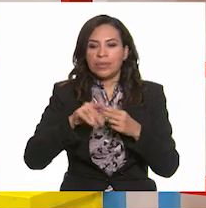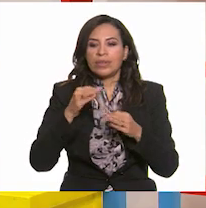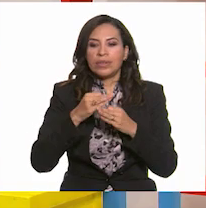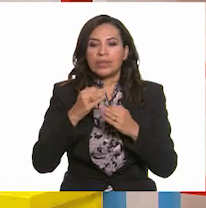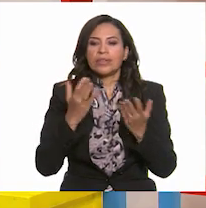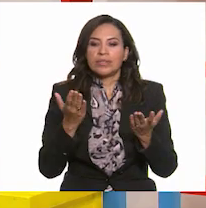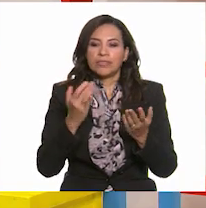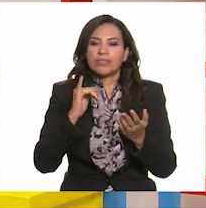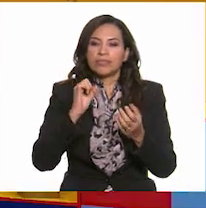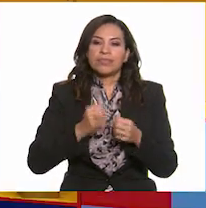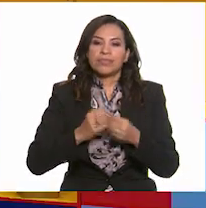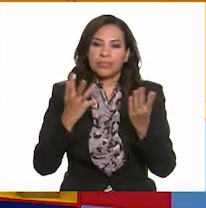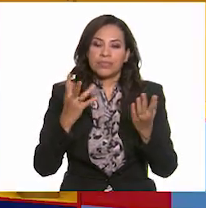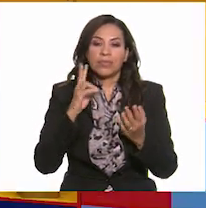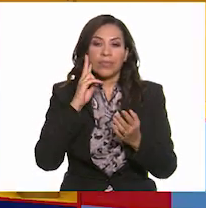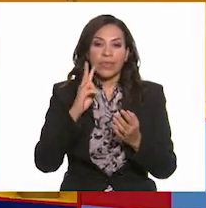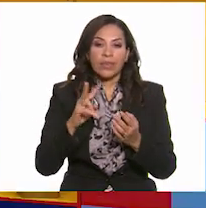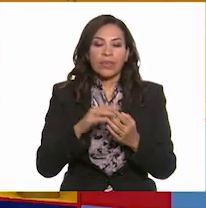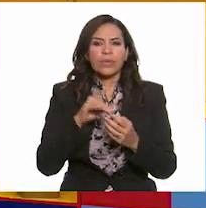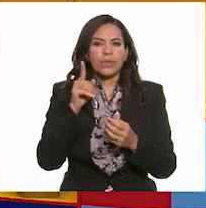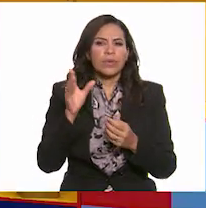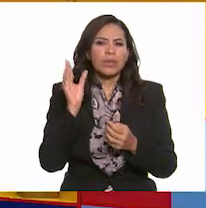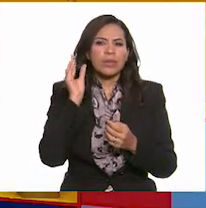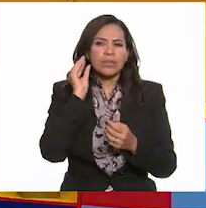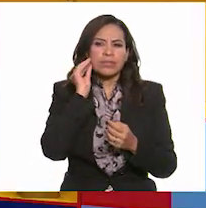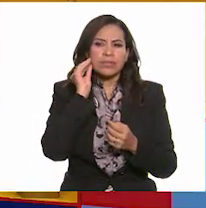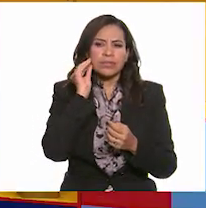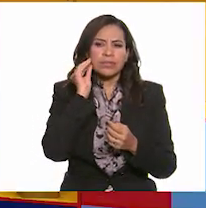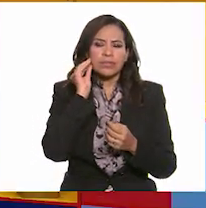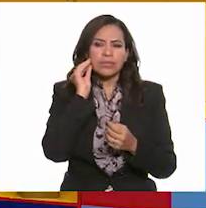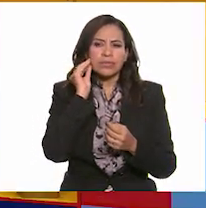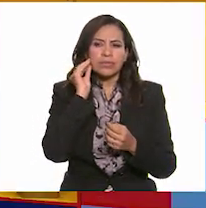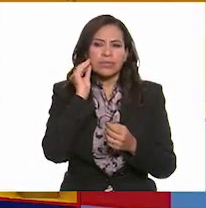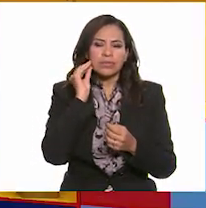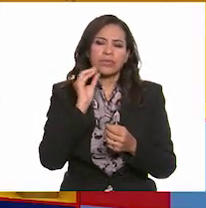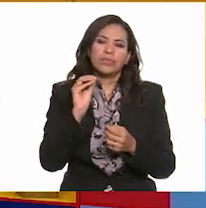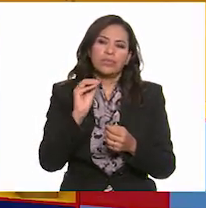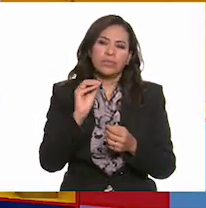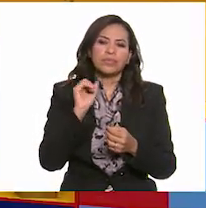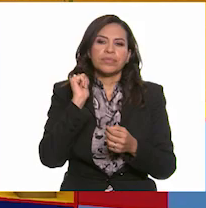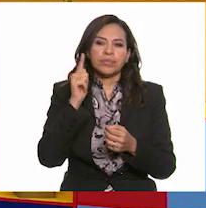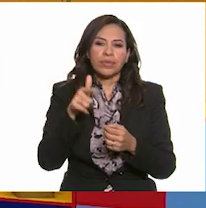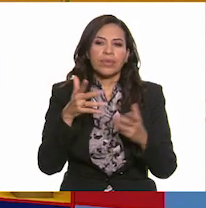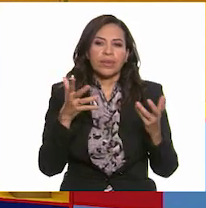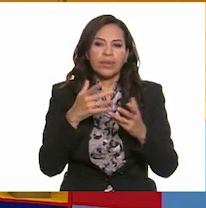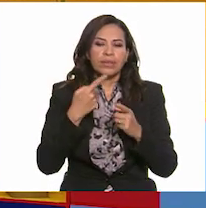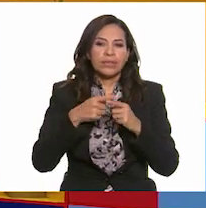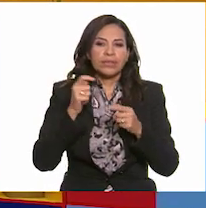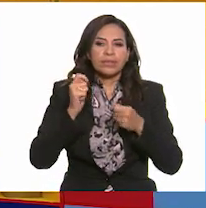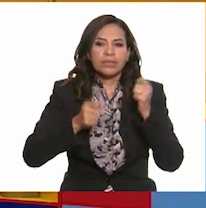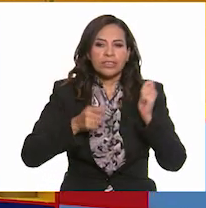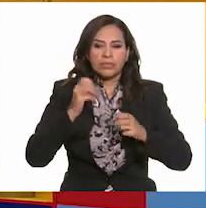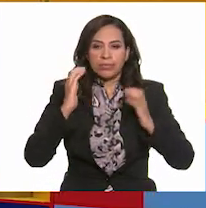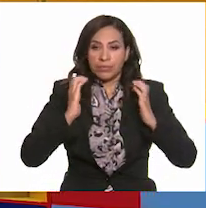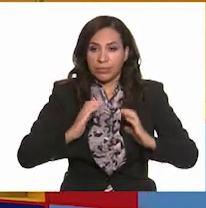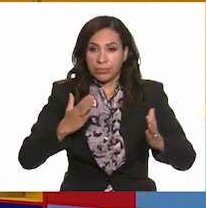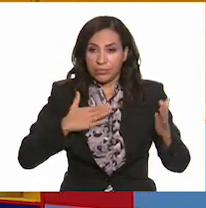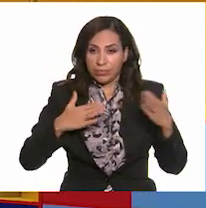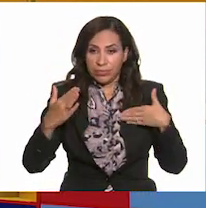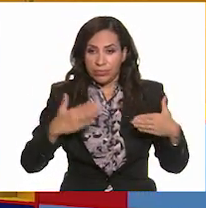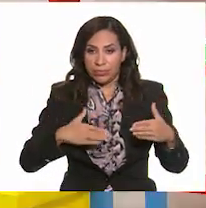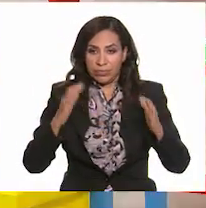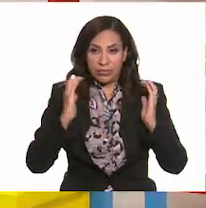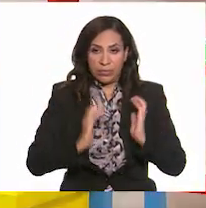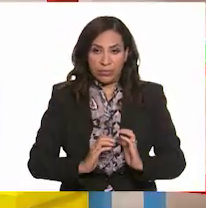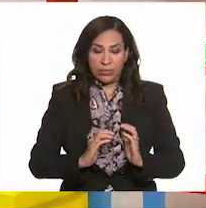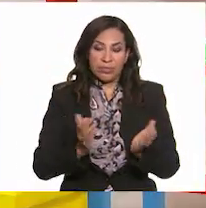Dani? Claro que sí. Mira, ¿has escuchado o has hecho percusiones con tu cuerpo?